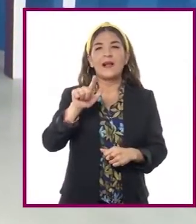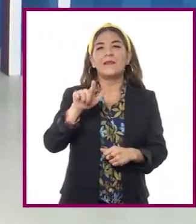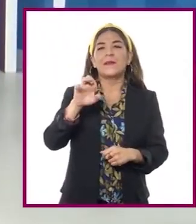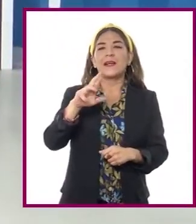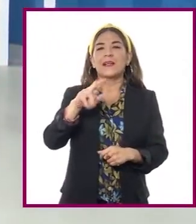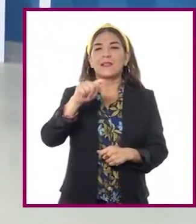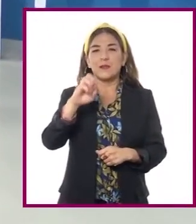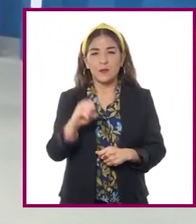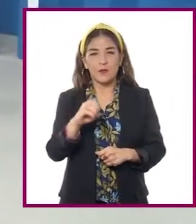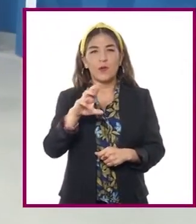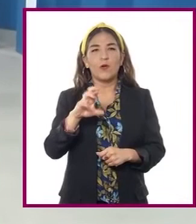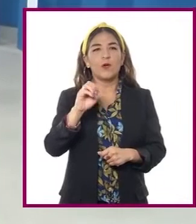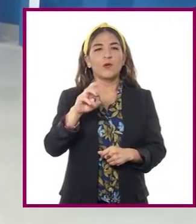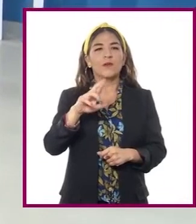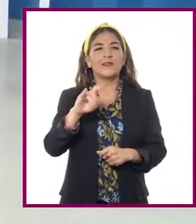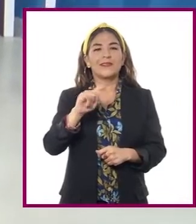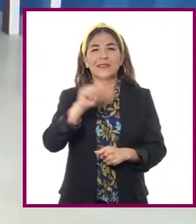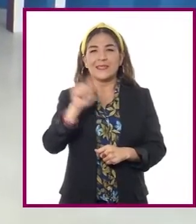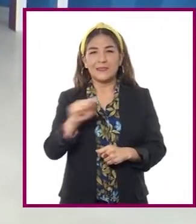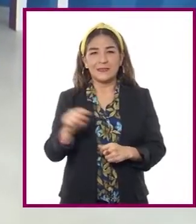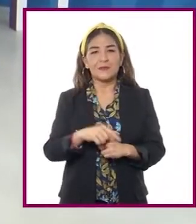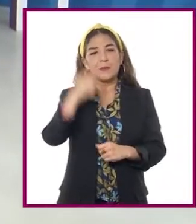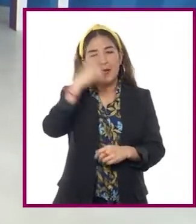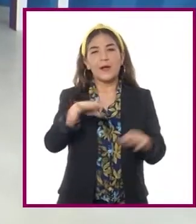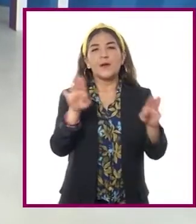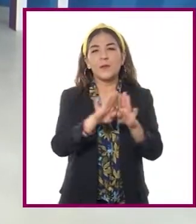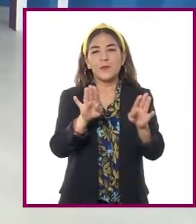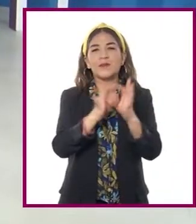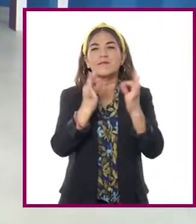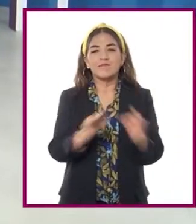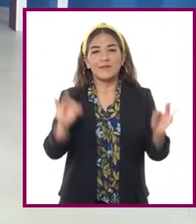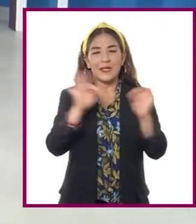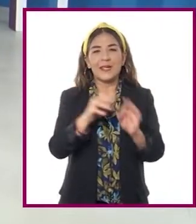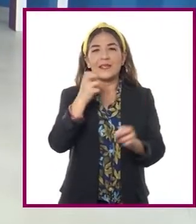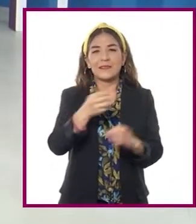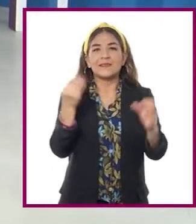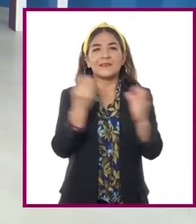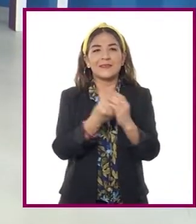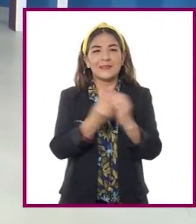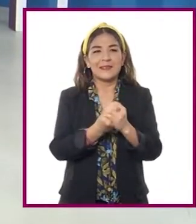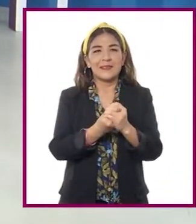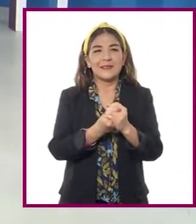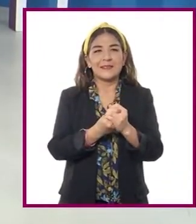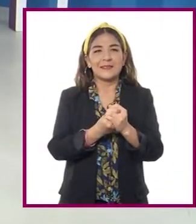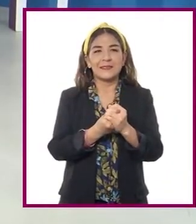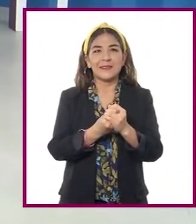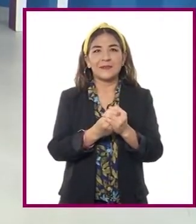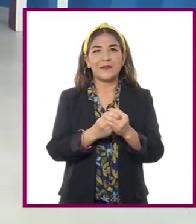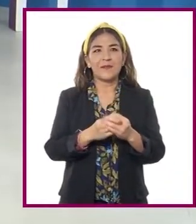Ortiz, quien nos guiará sobre los puntos importantes de esta sesión. Bienvenido, profesor.